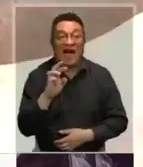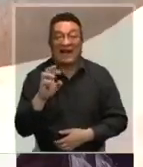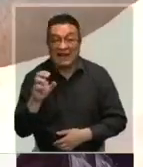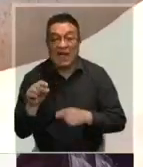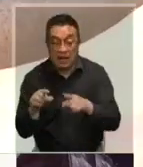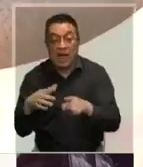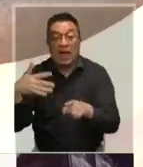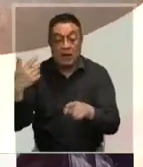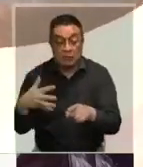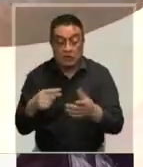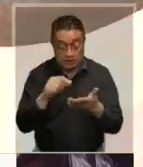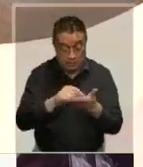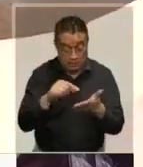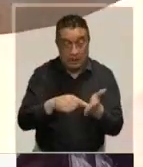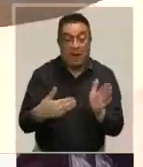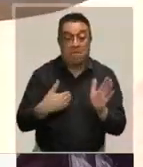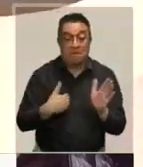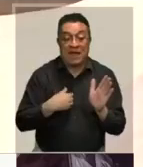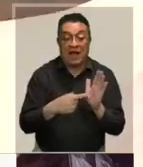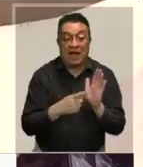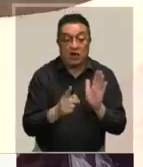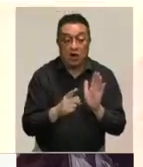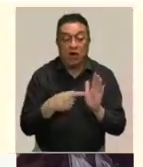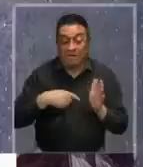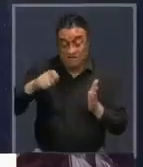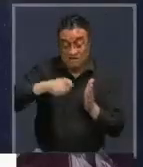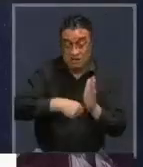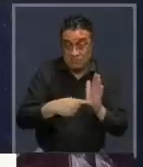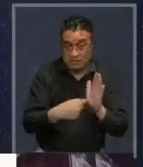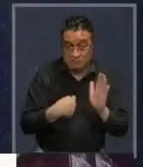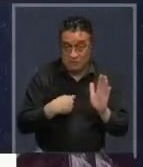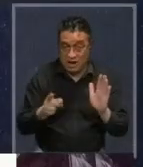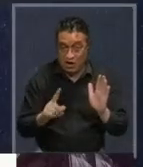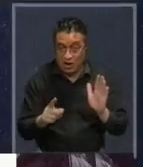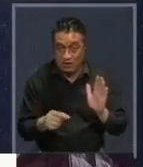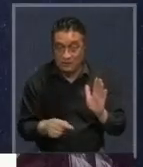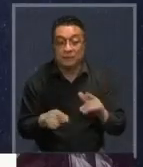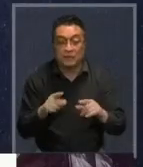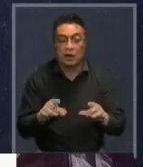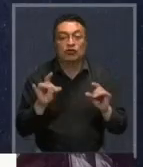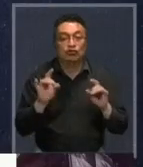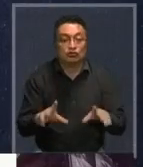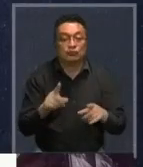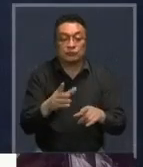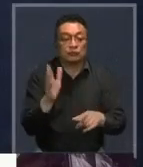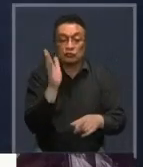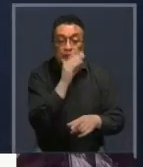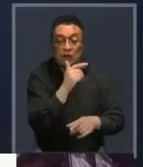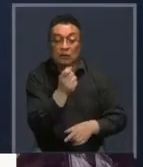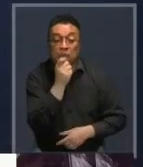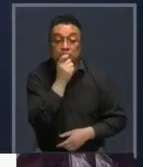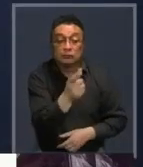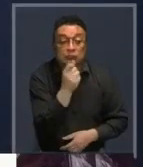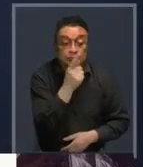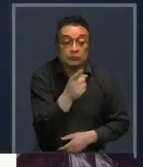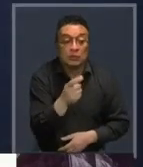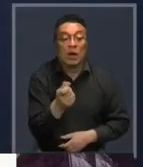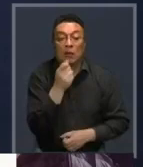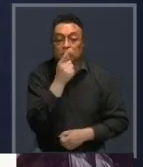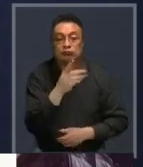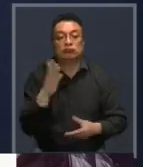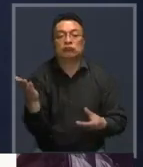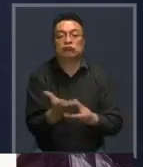importante que esta letra no es mía la firma tampoco es mía como Suele suceder cuando no hay un querellante esta denuncia fue